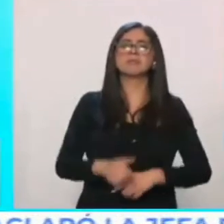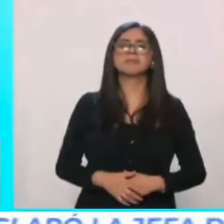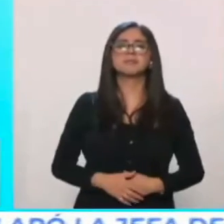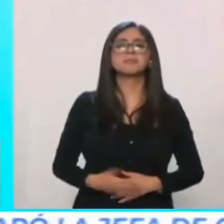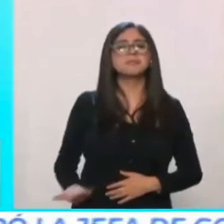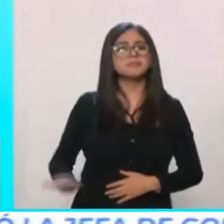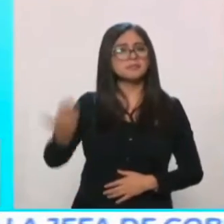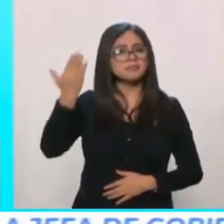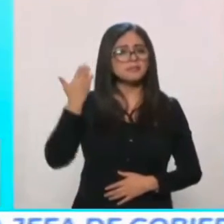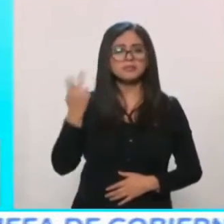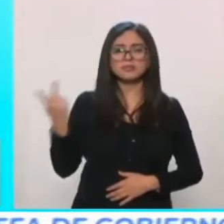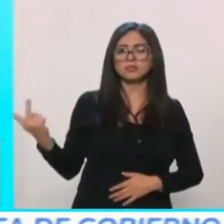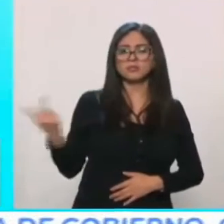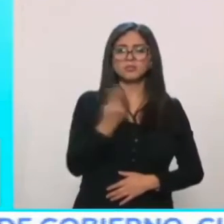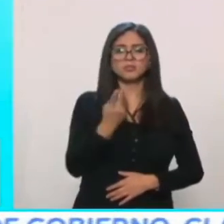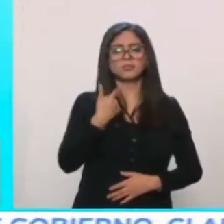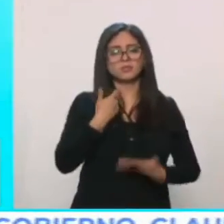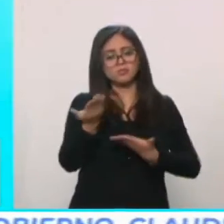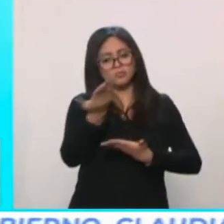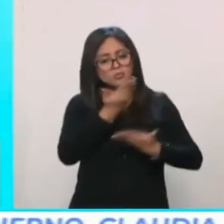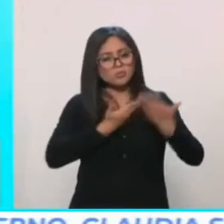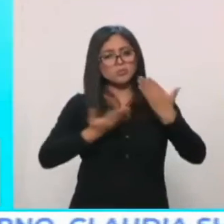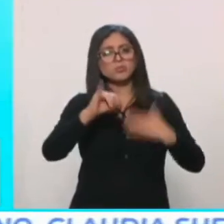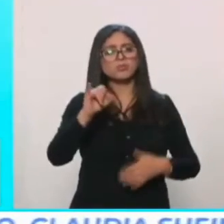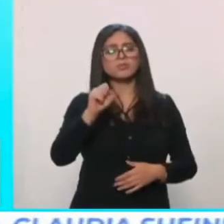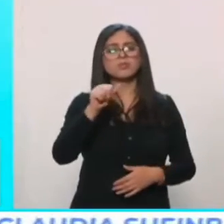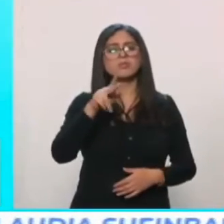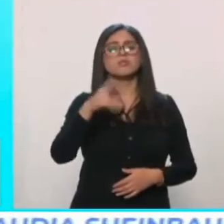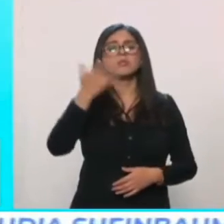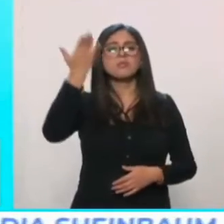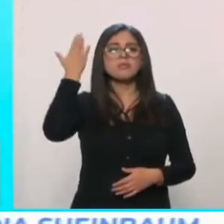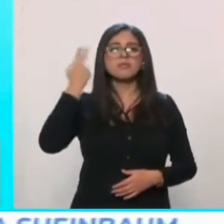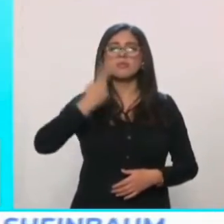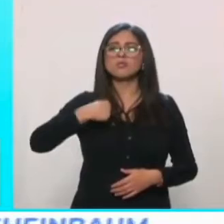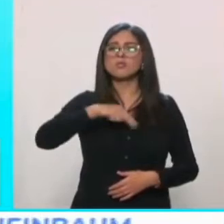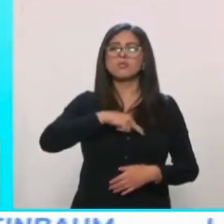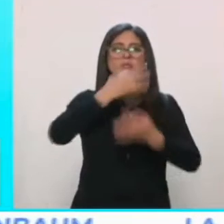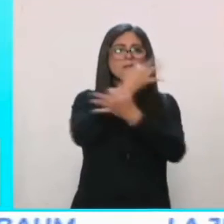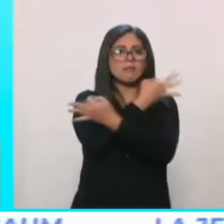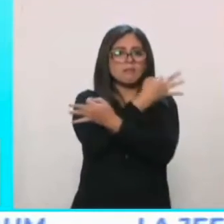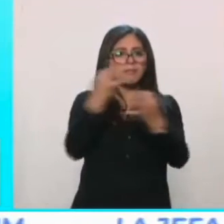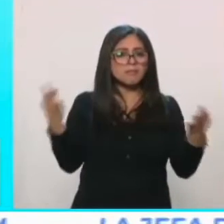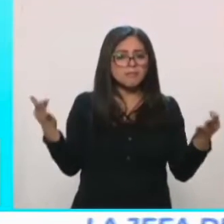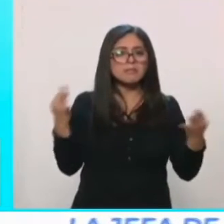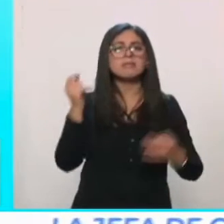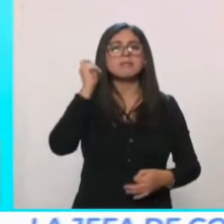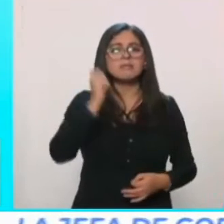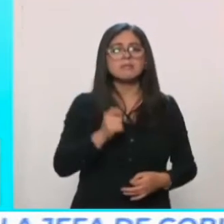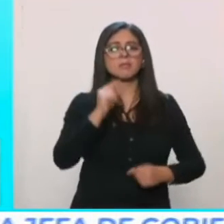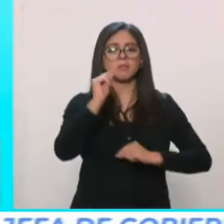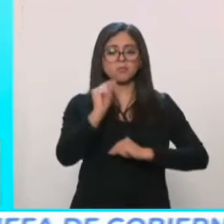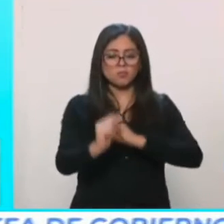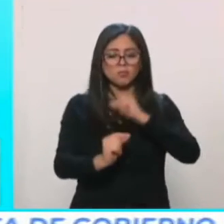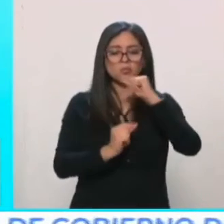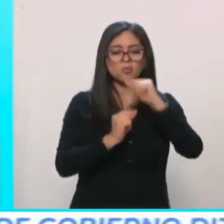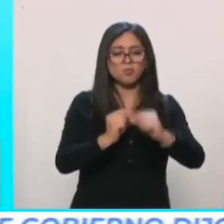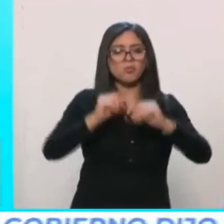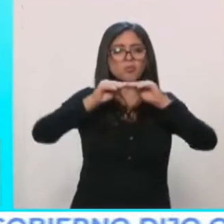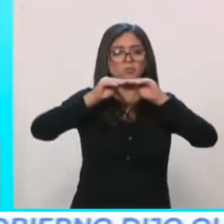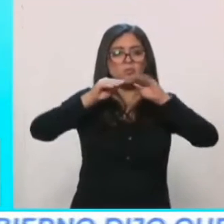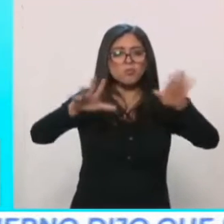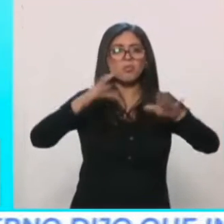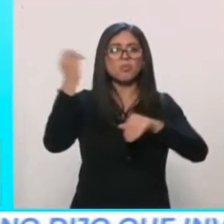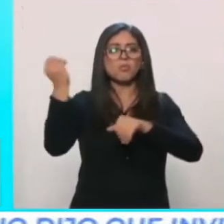compartíamos con José Alfonso cuando anunciamos juntos esta iniciativa es que de alguna manera se abren nuevas oportunidades